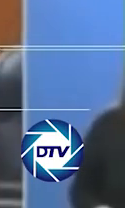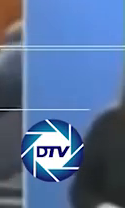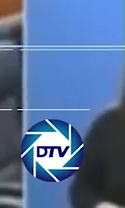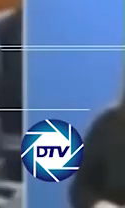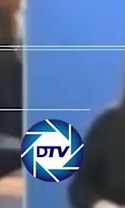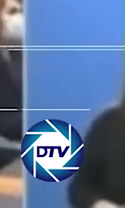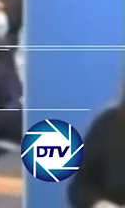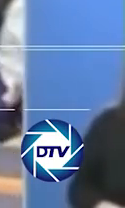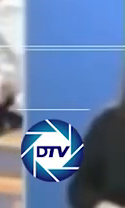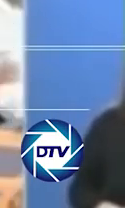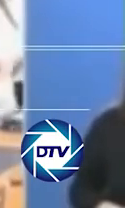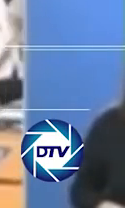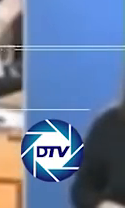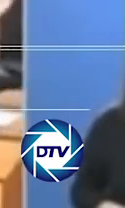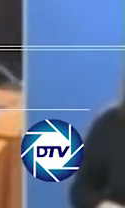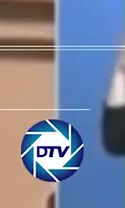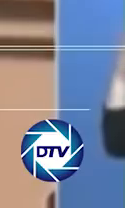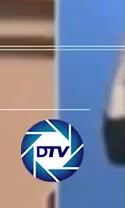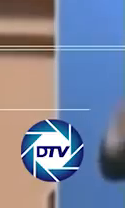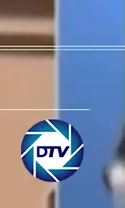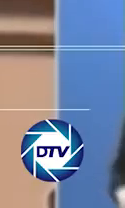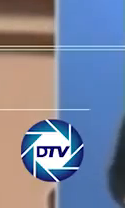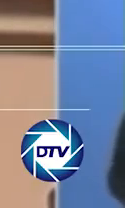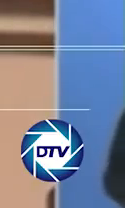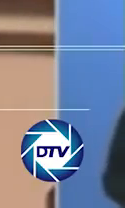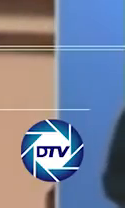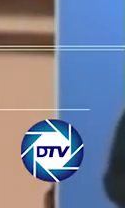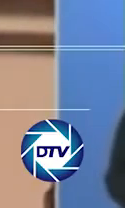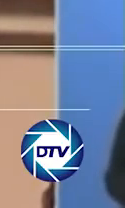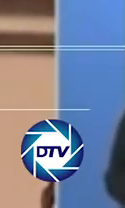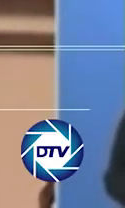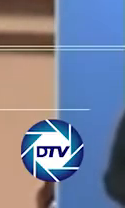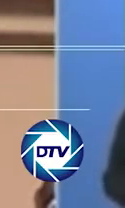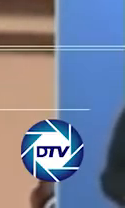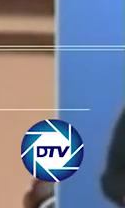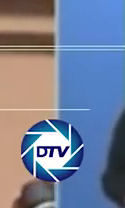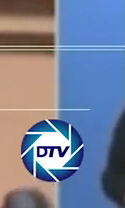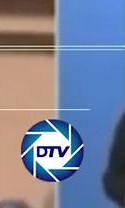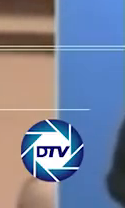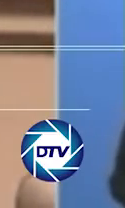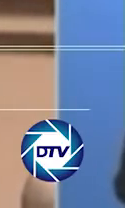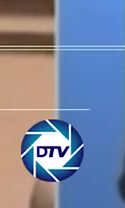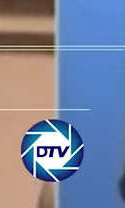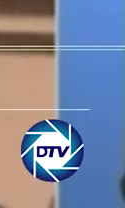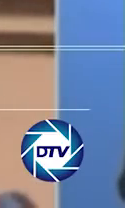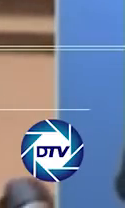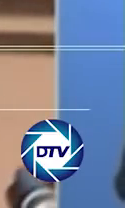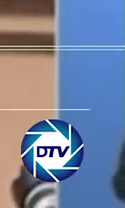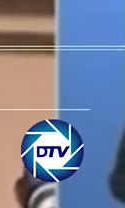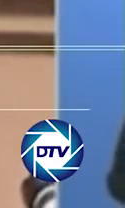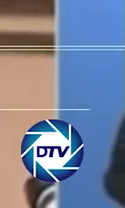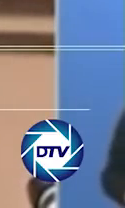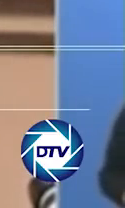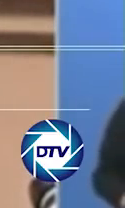Vox, uno solo, uno, ya queda sencillo, ¿eh? Uno, o uno de los puntos que se están pactando en este tipo de alianzas de gobierno, ¿no? Que me lo puedan